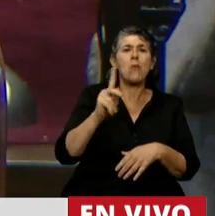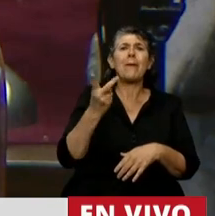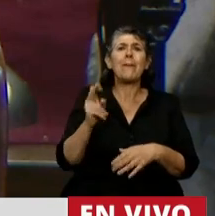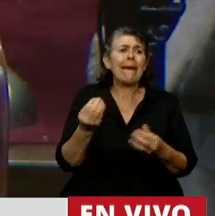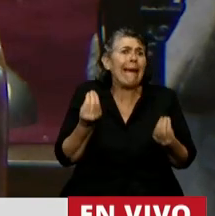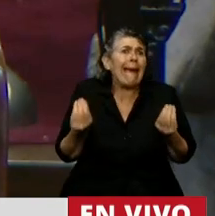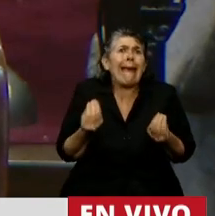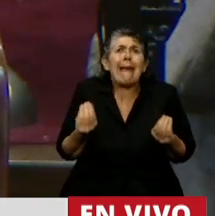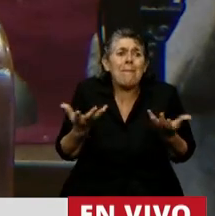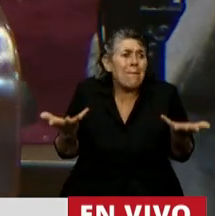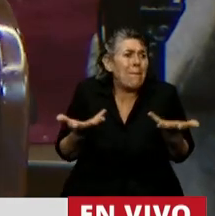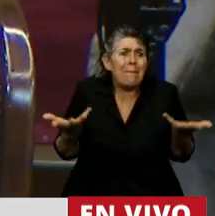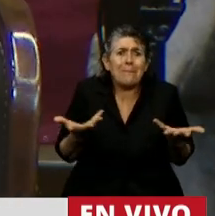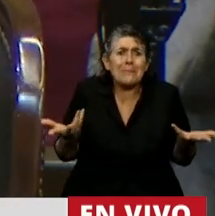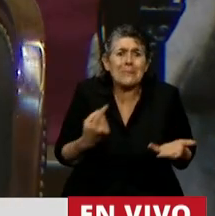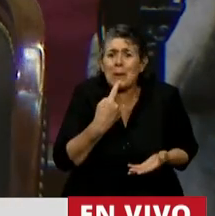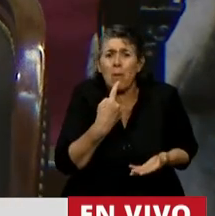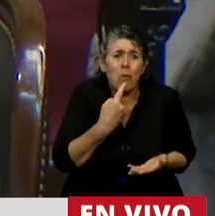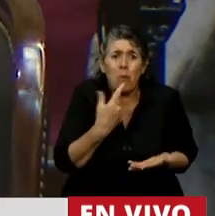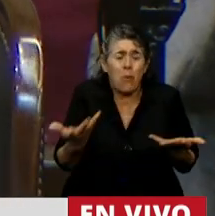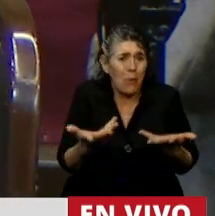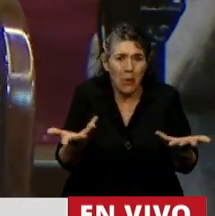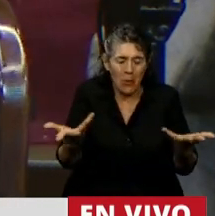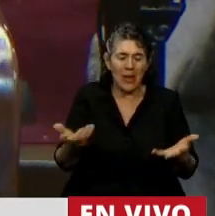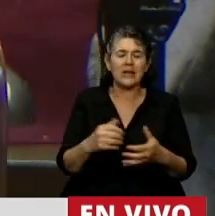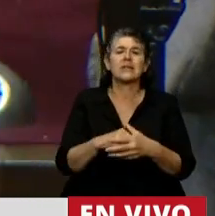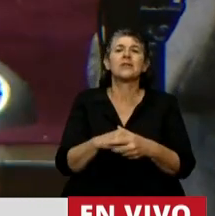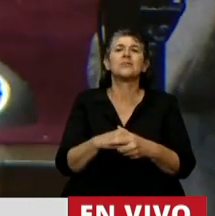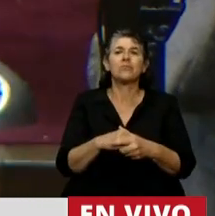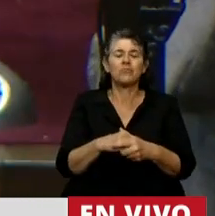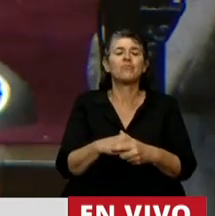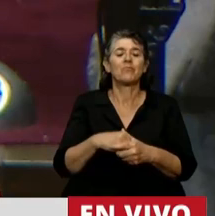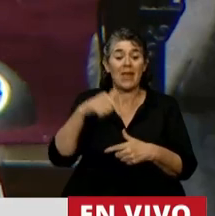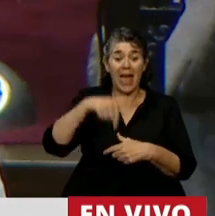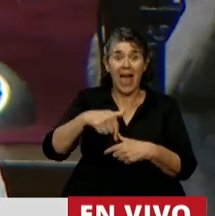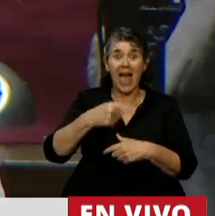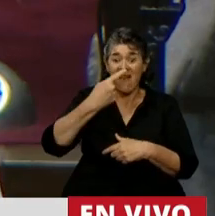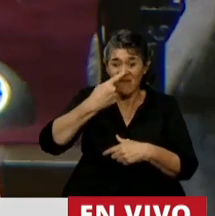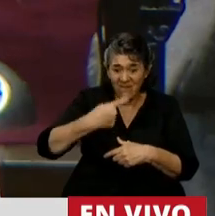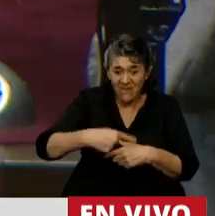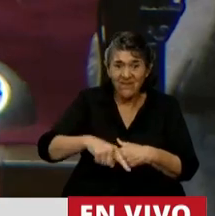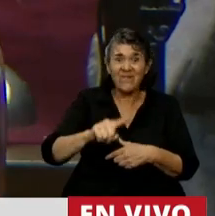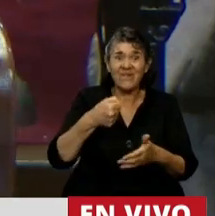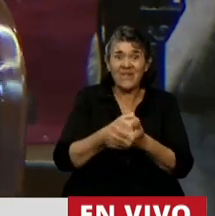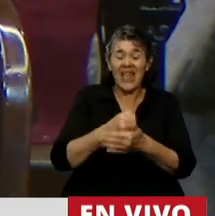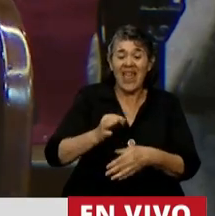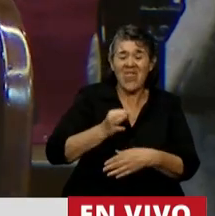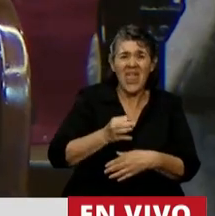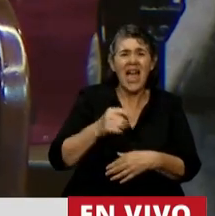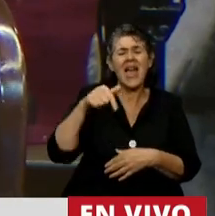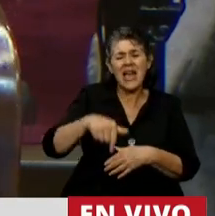incertidumbre. Y justamente por eso creo que terminar el año tratando esta